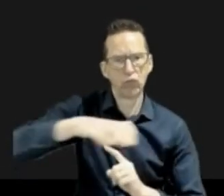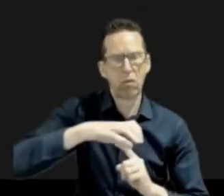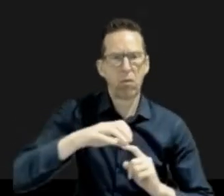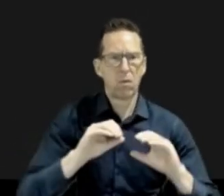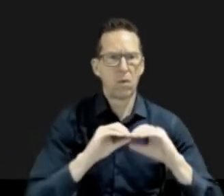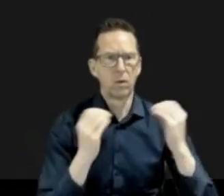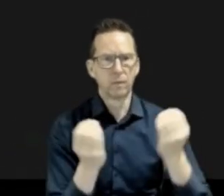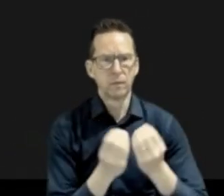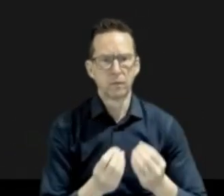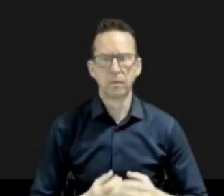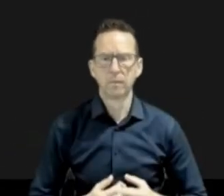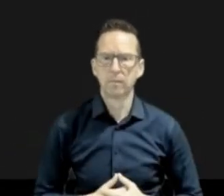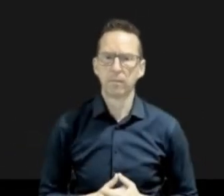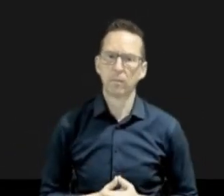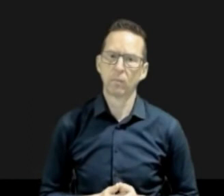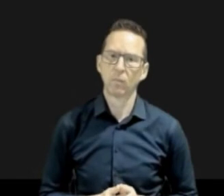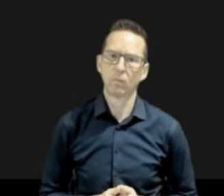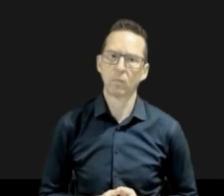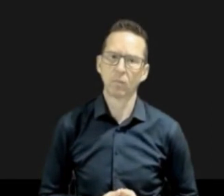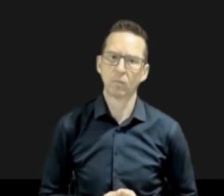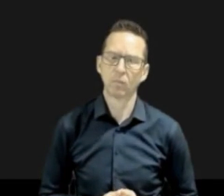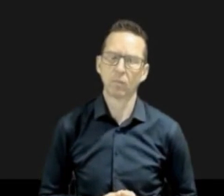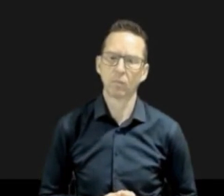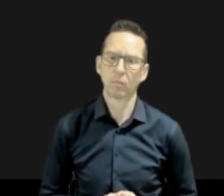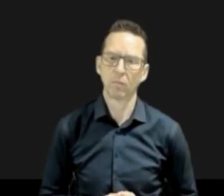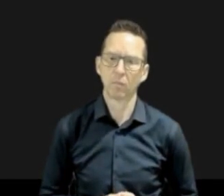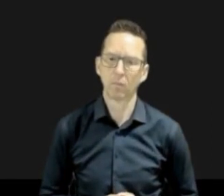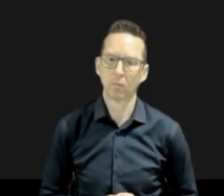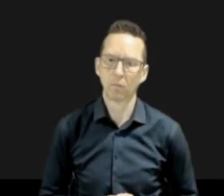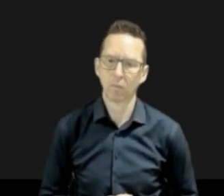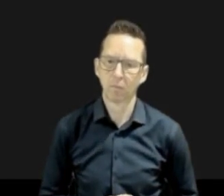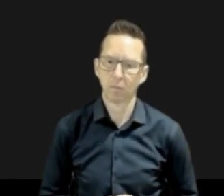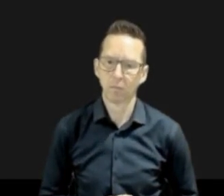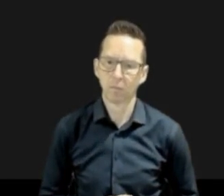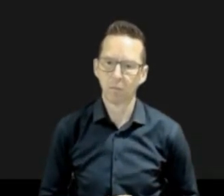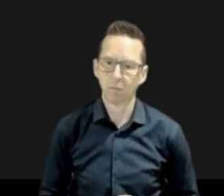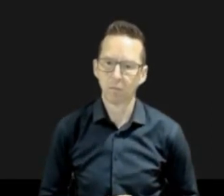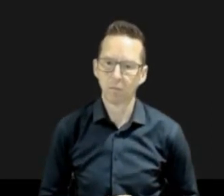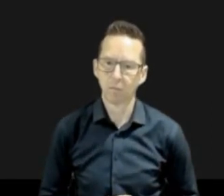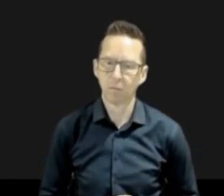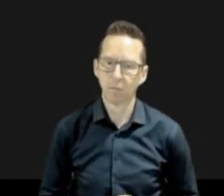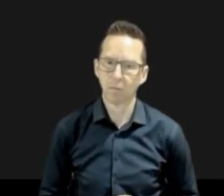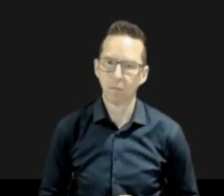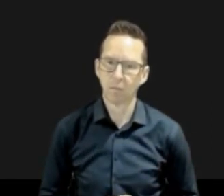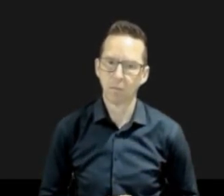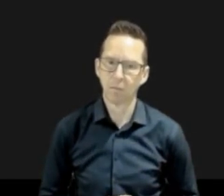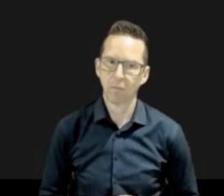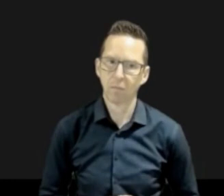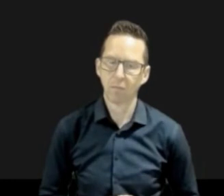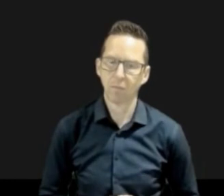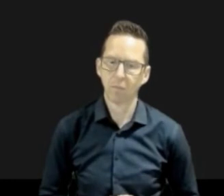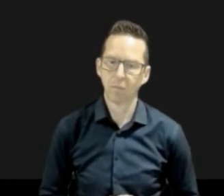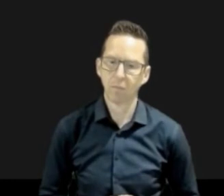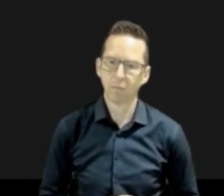bueno es importante que el termo de referencia del comité permanente